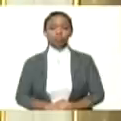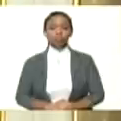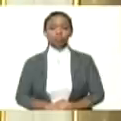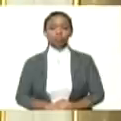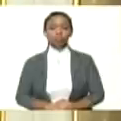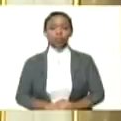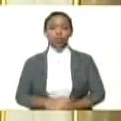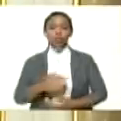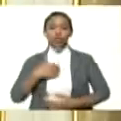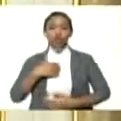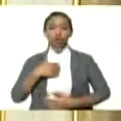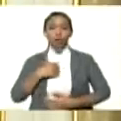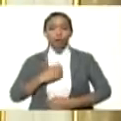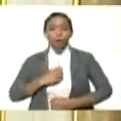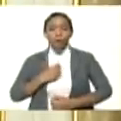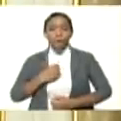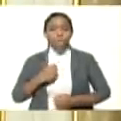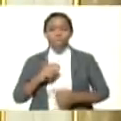me llené de recuerdos